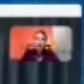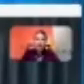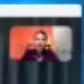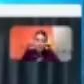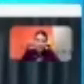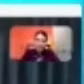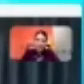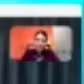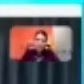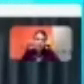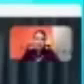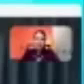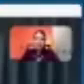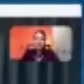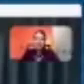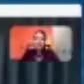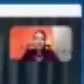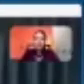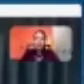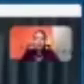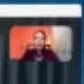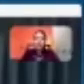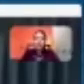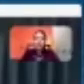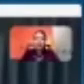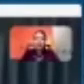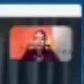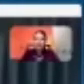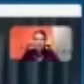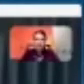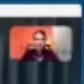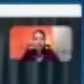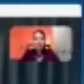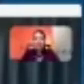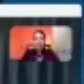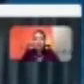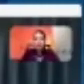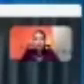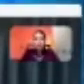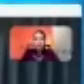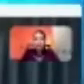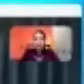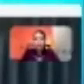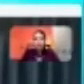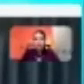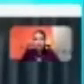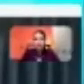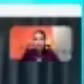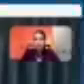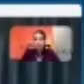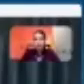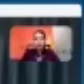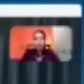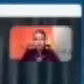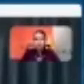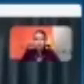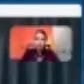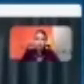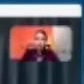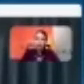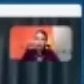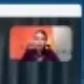hizo antes de que este hombre cometiera una desgracia, porque en muchos de los